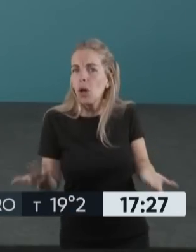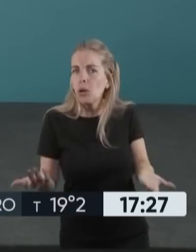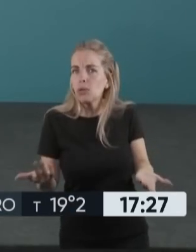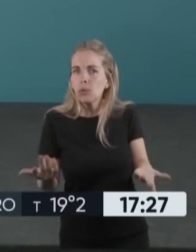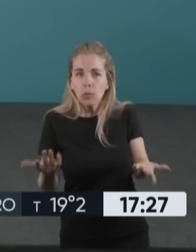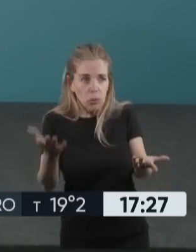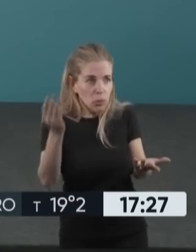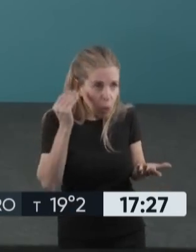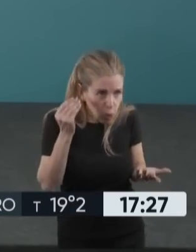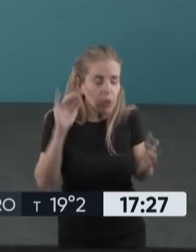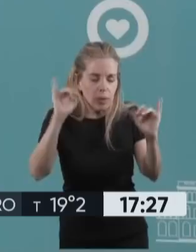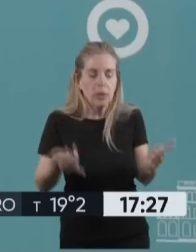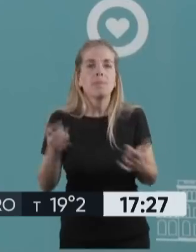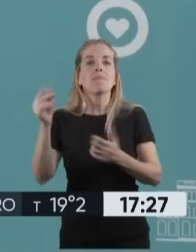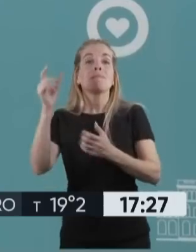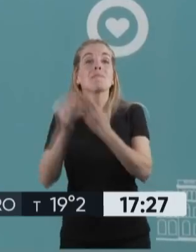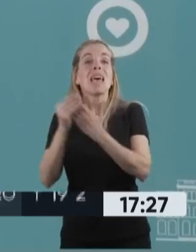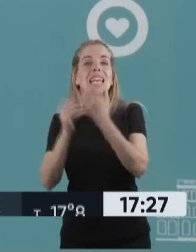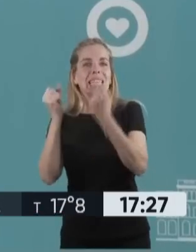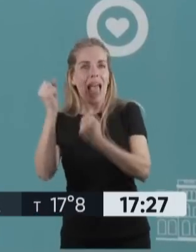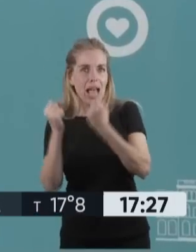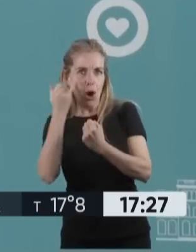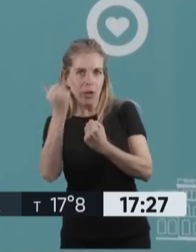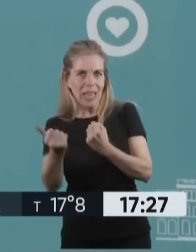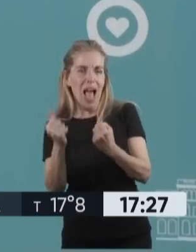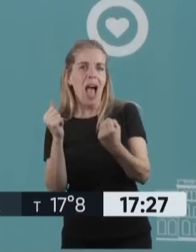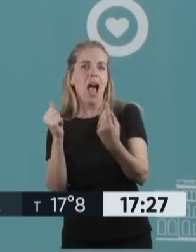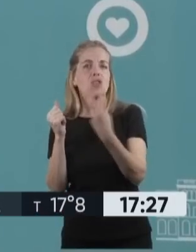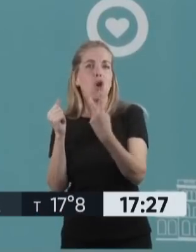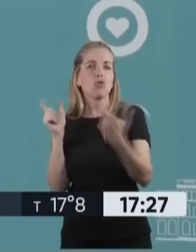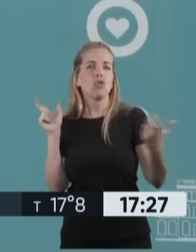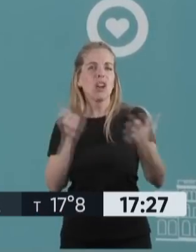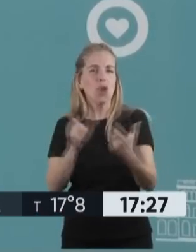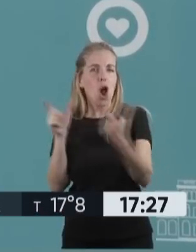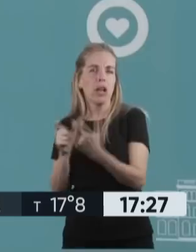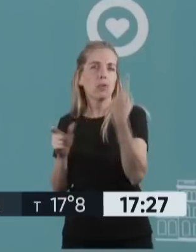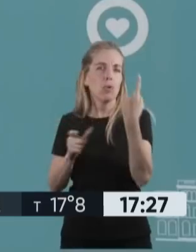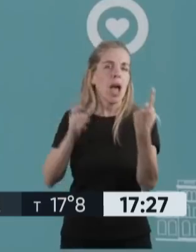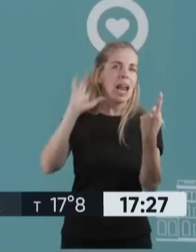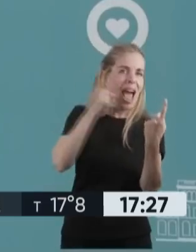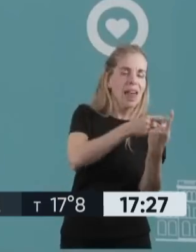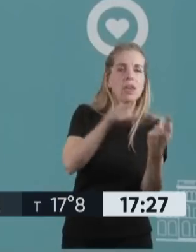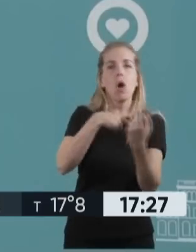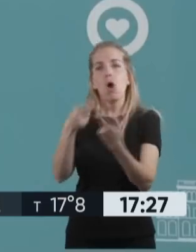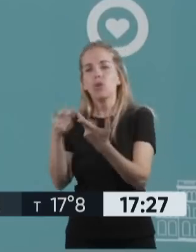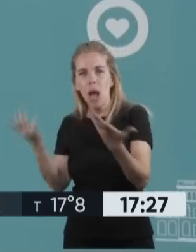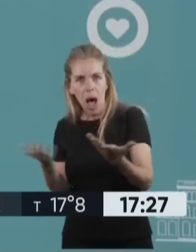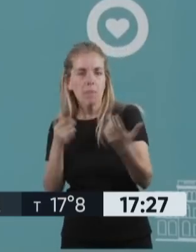¿Se escucha? Sí. La ministra Batakis estuvo en 2 entrevistas televisivas y una entrevista radial en estos días, contando un poco,